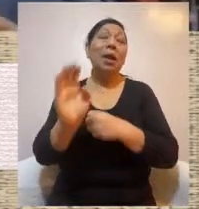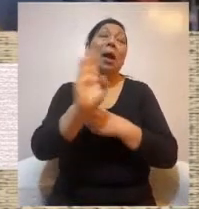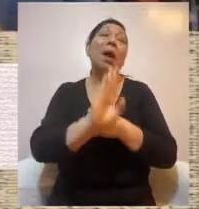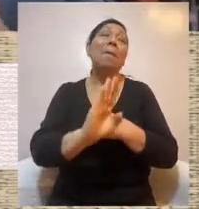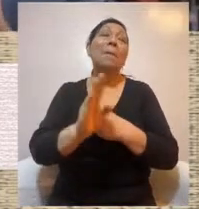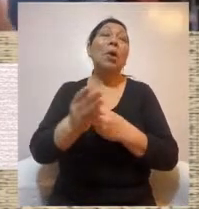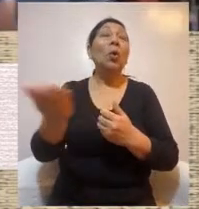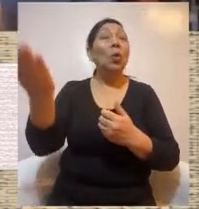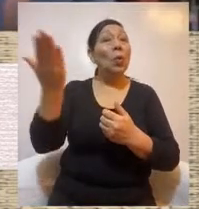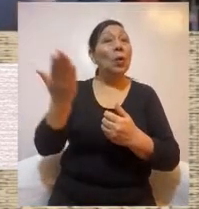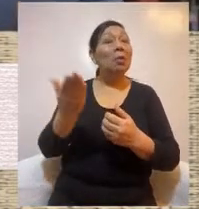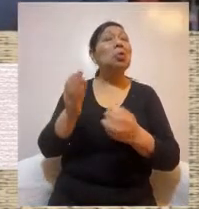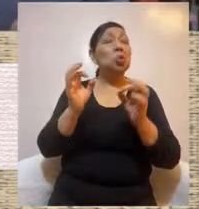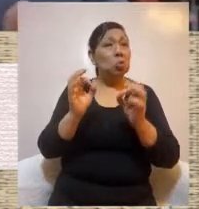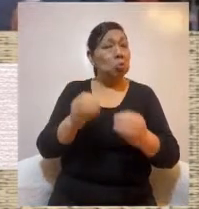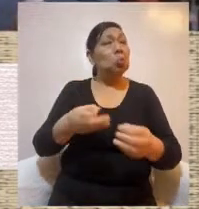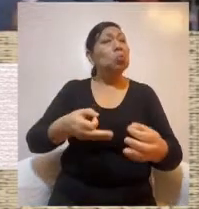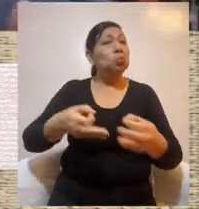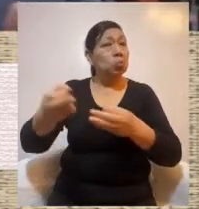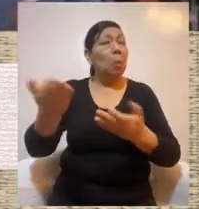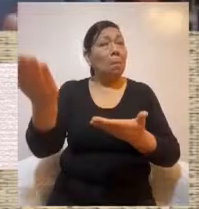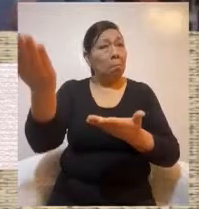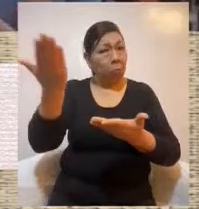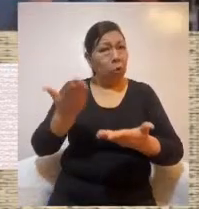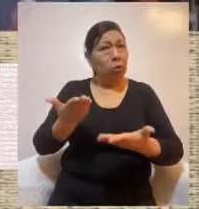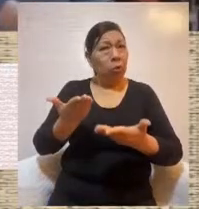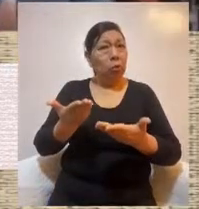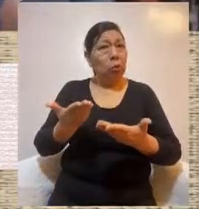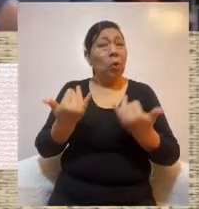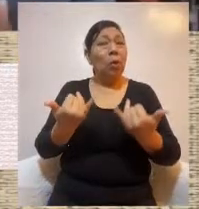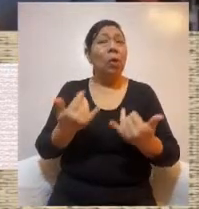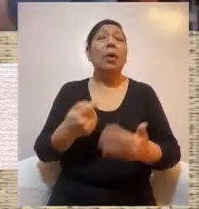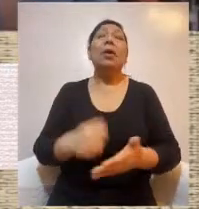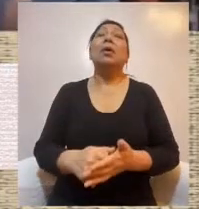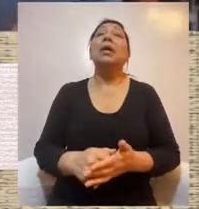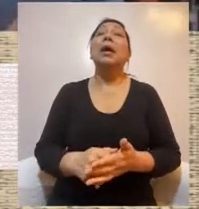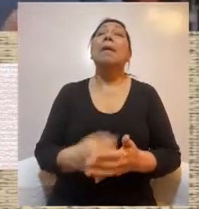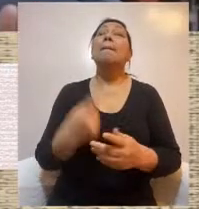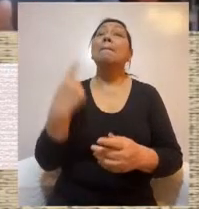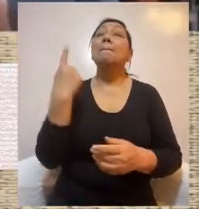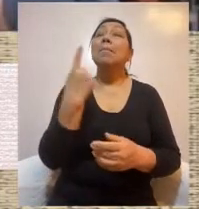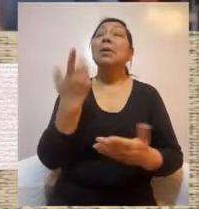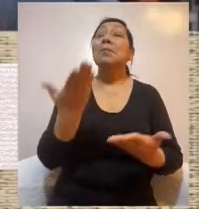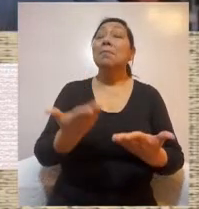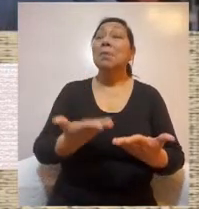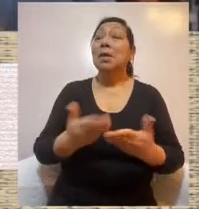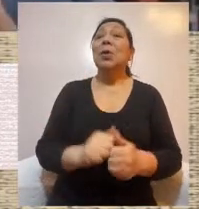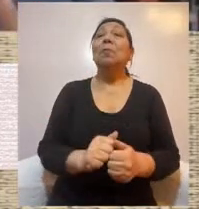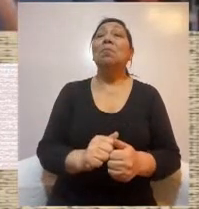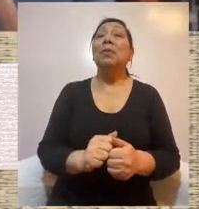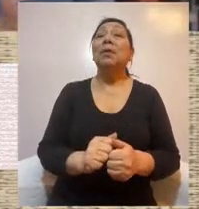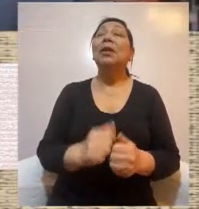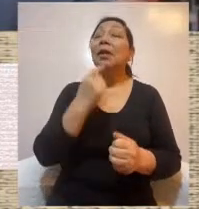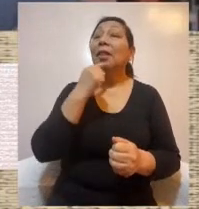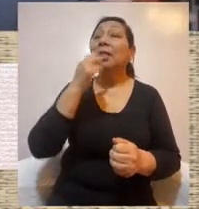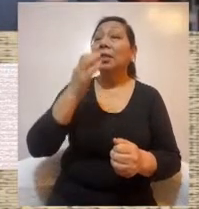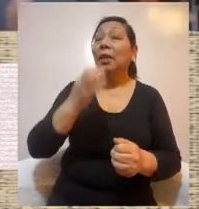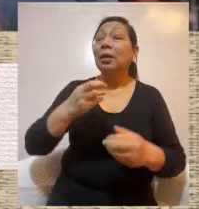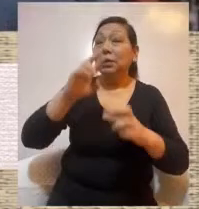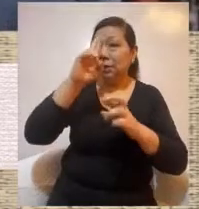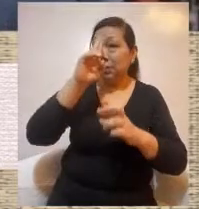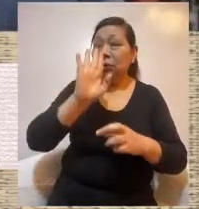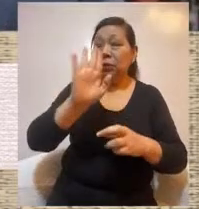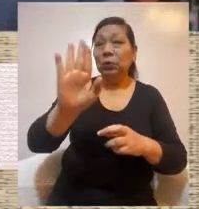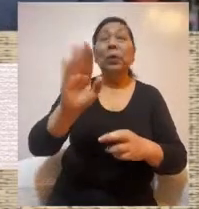amparo, fue declarada fundada, ¿no? El pedido de la ahora recurrente fue declarado fundado en primera instancia, se acredita